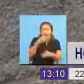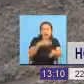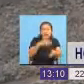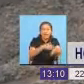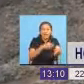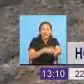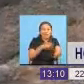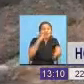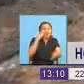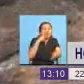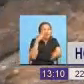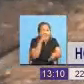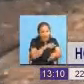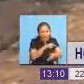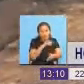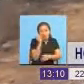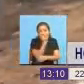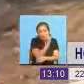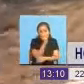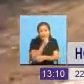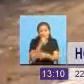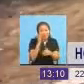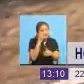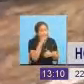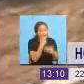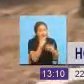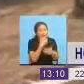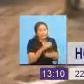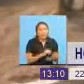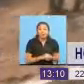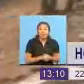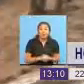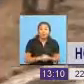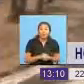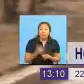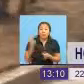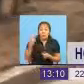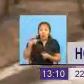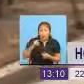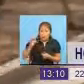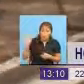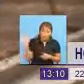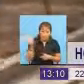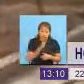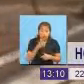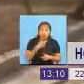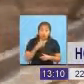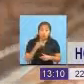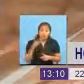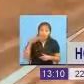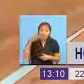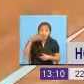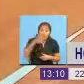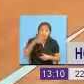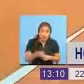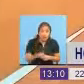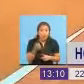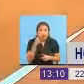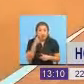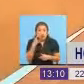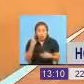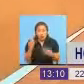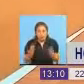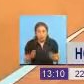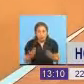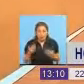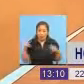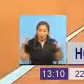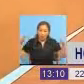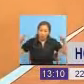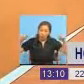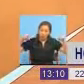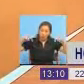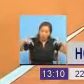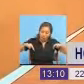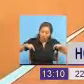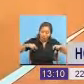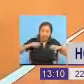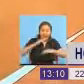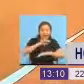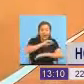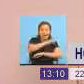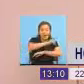más en la vieja estación es correcto perfecto pero para todo lo que quieran ir conocer bajar al lecho del río